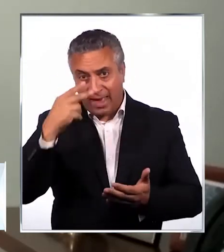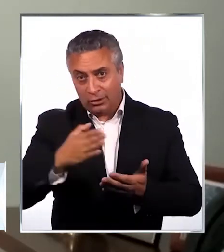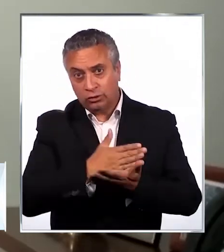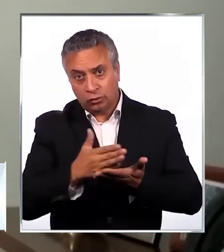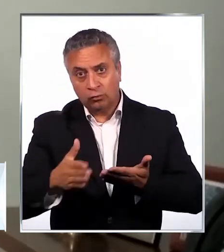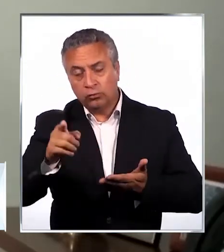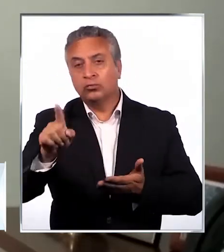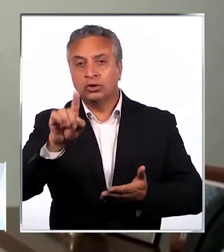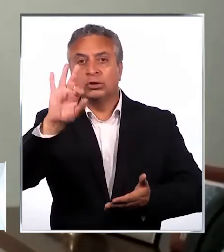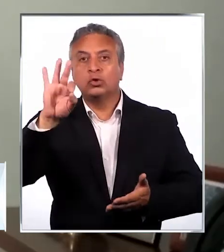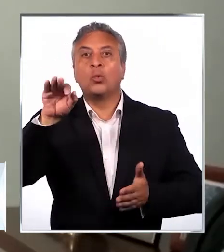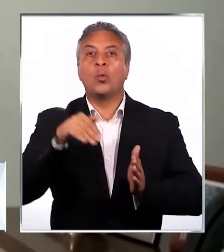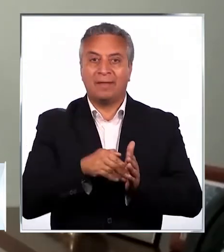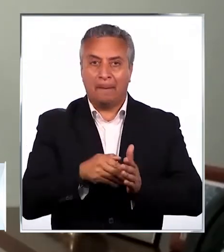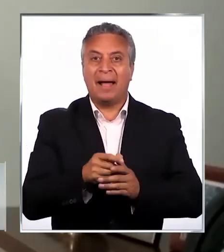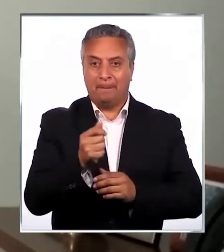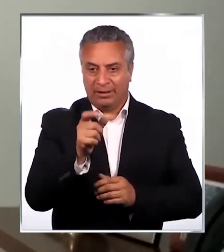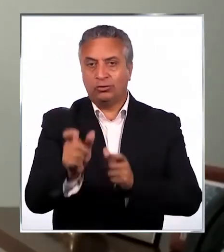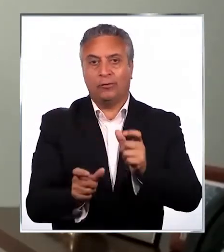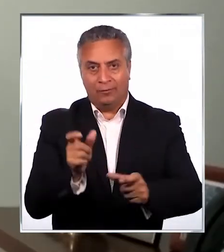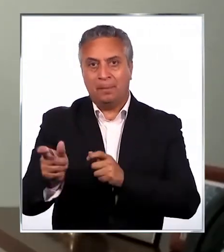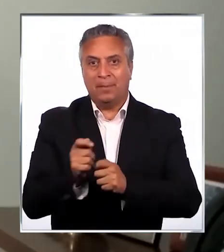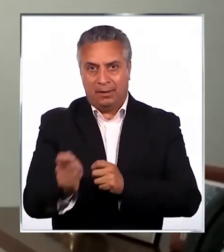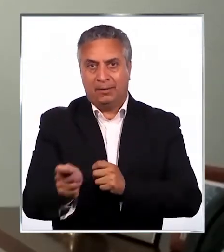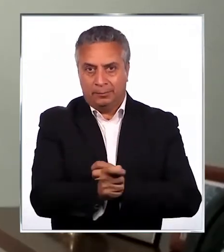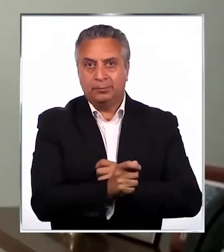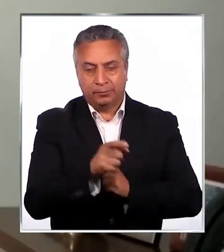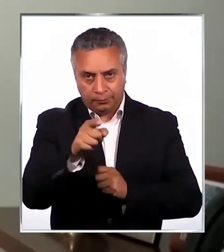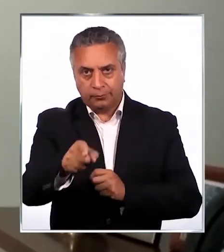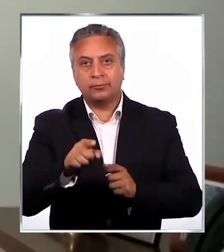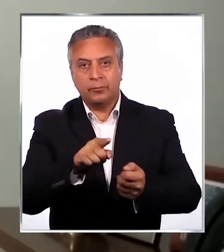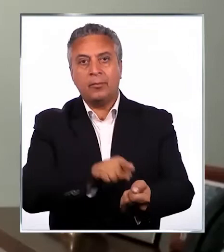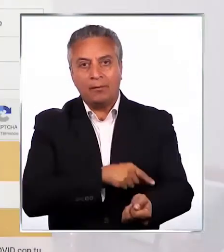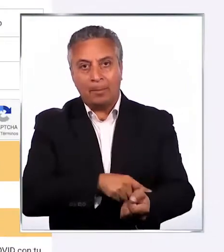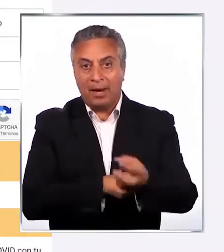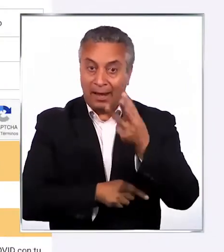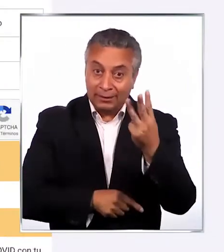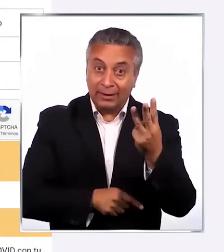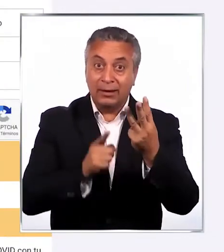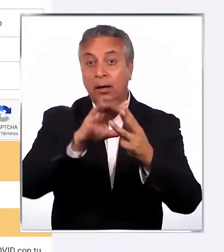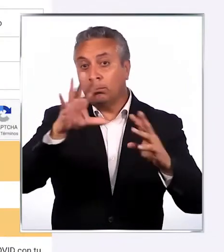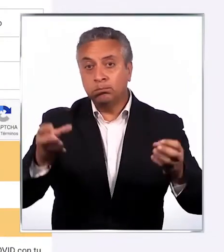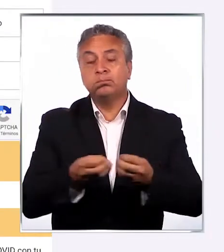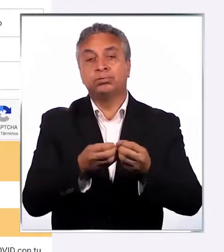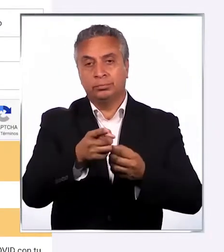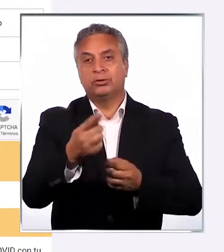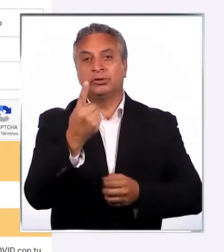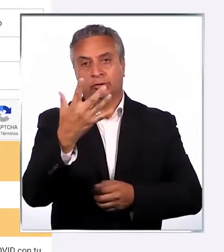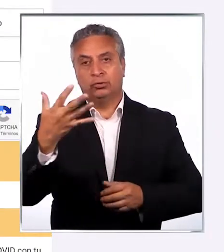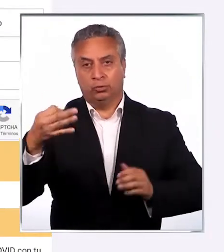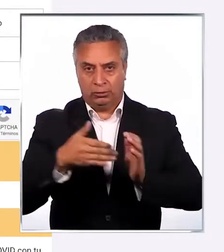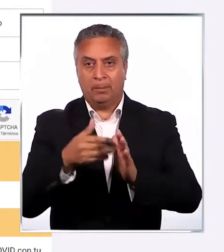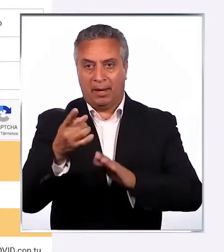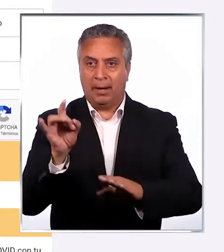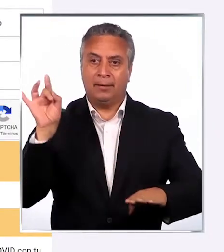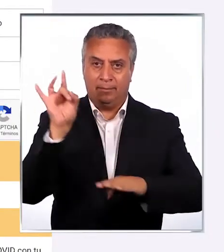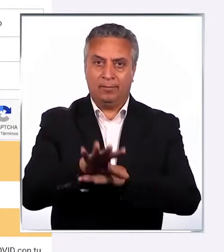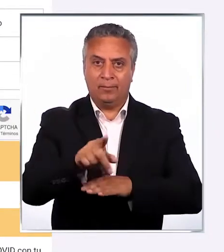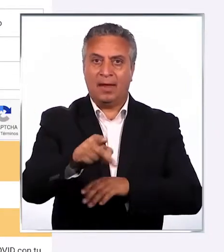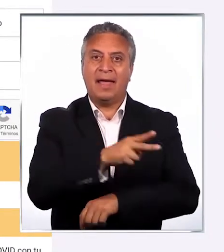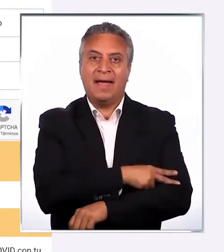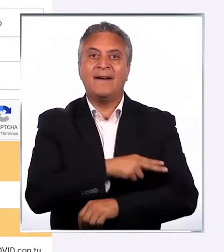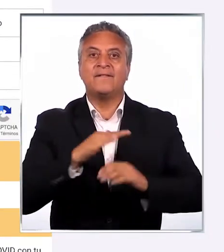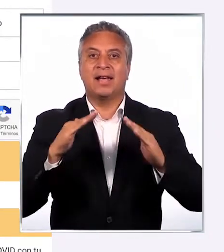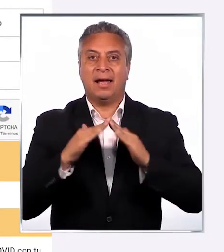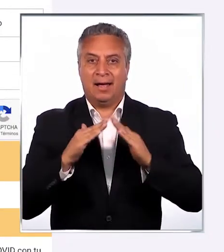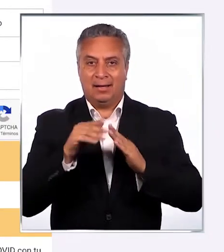marzo, van a recibir 50.000 pesos por integrante del hogar, es decir, una familia de 3, 150.000 pesos depositados en la cuenta del